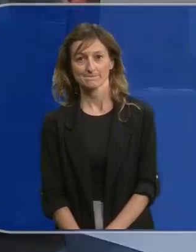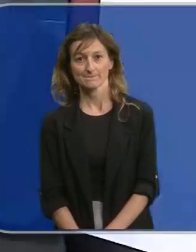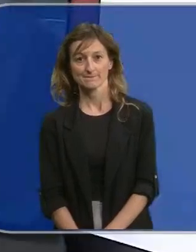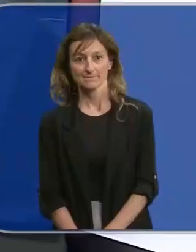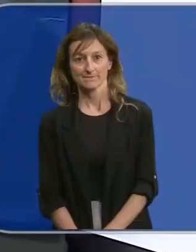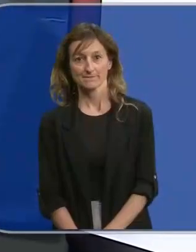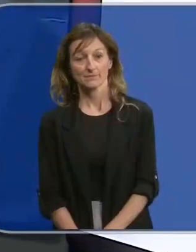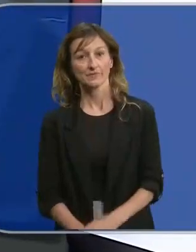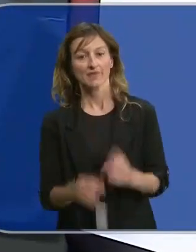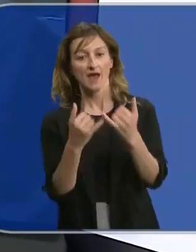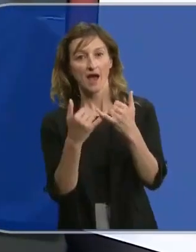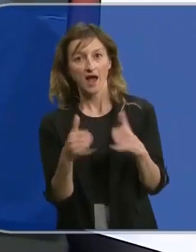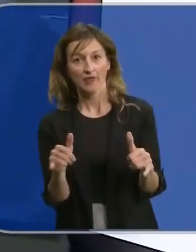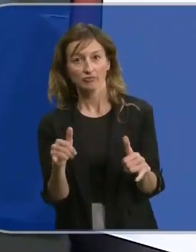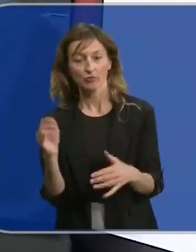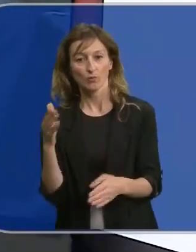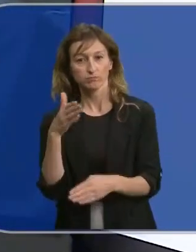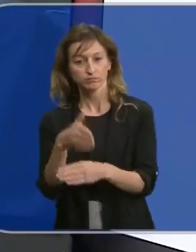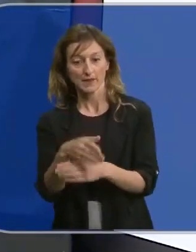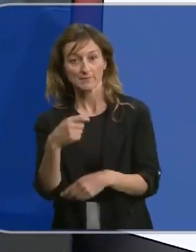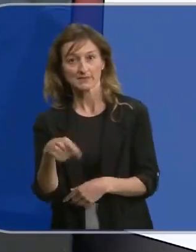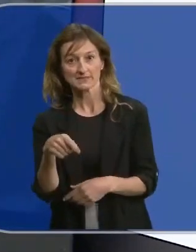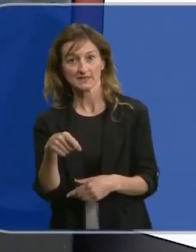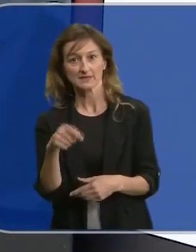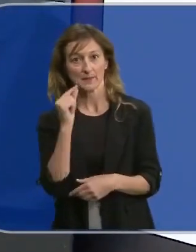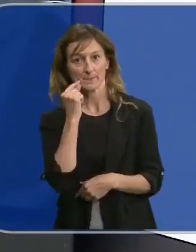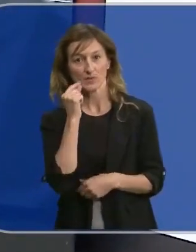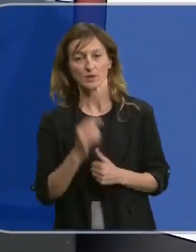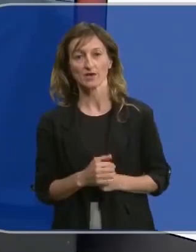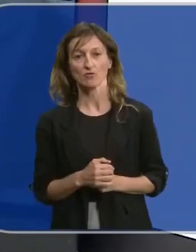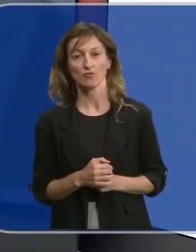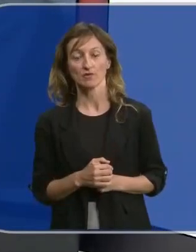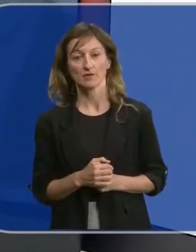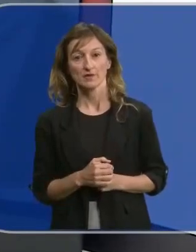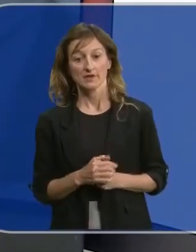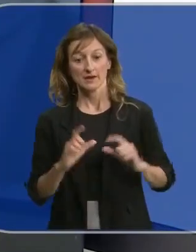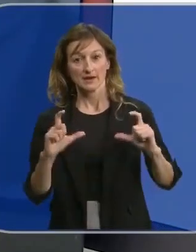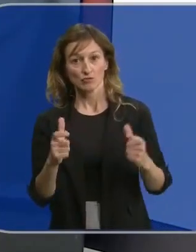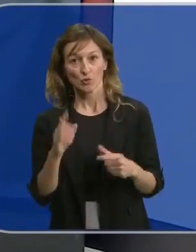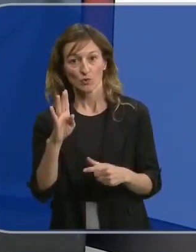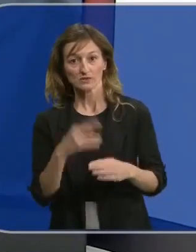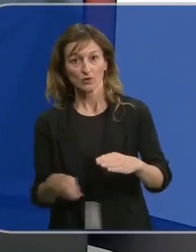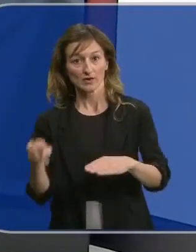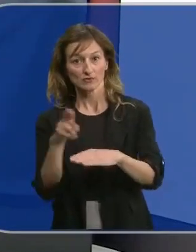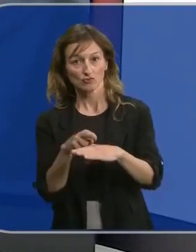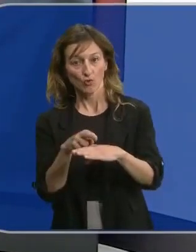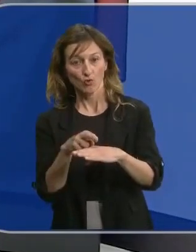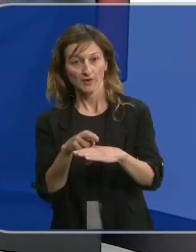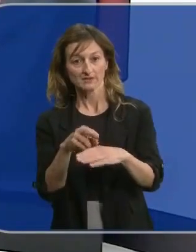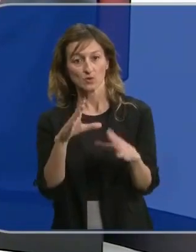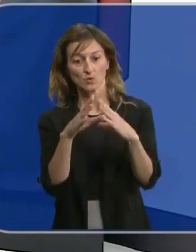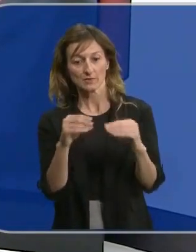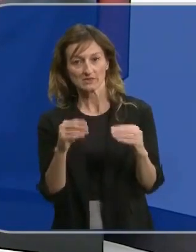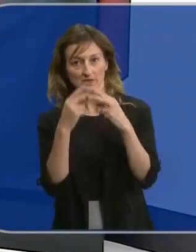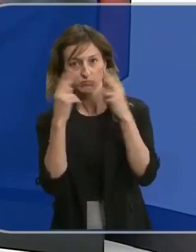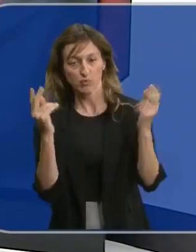curso ese acto ha contado con la presencia del presidente de la junta ha puesto fecha para la reunión con los cuatro rectores de las